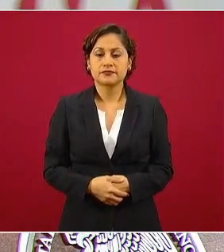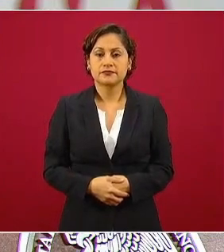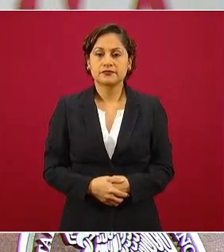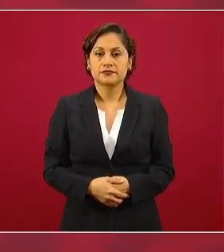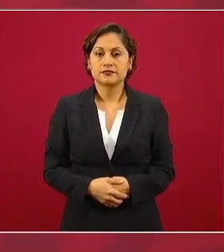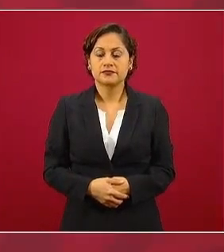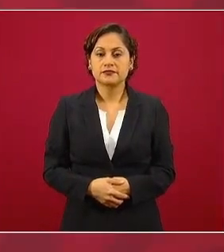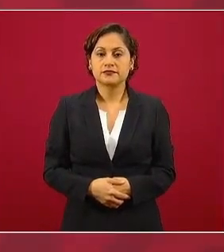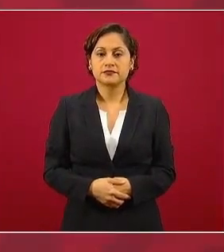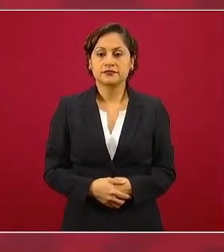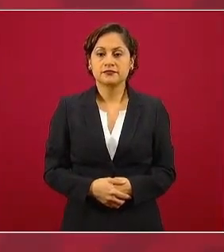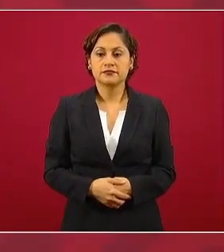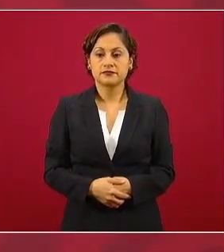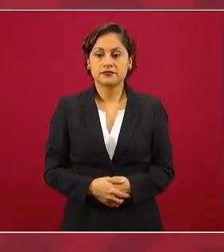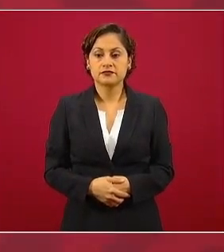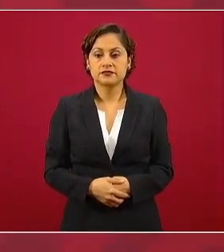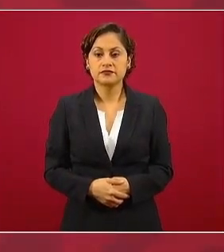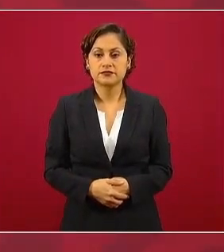con